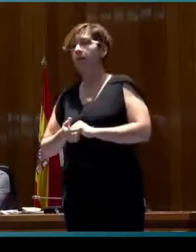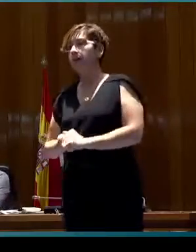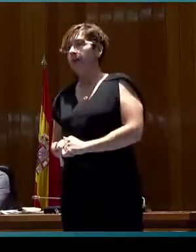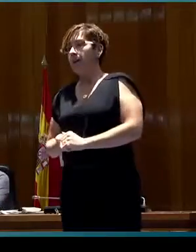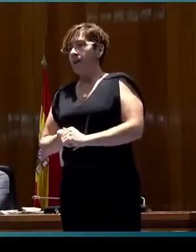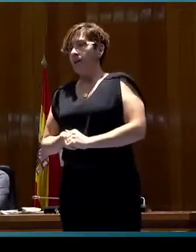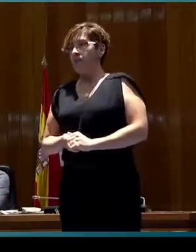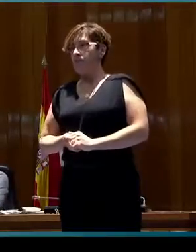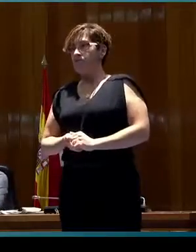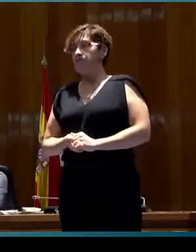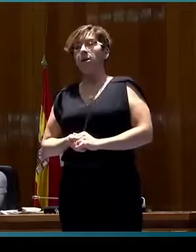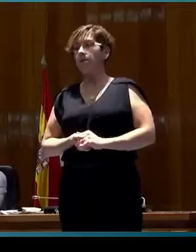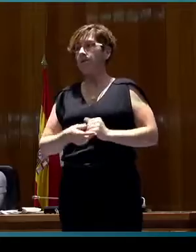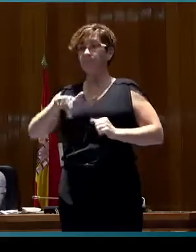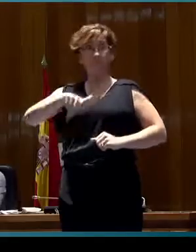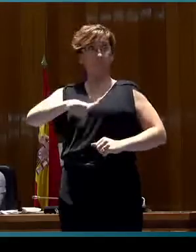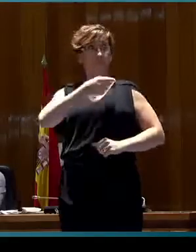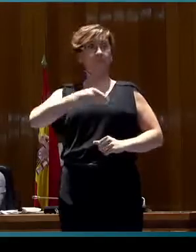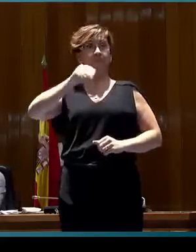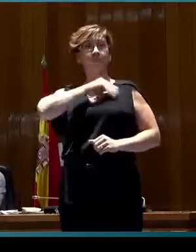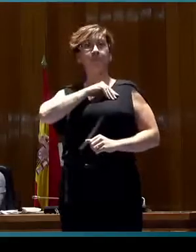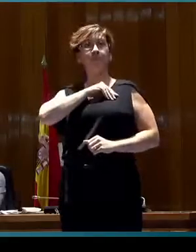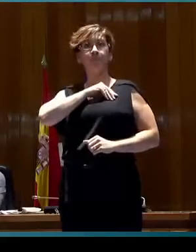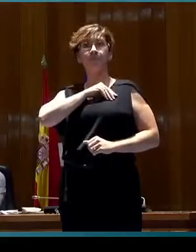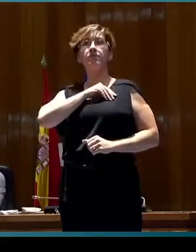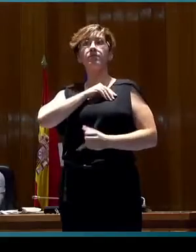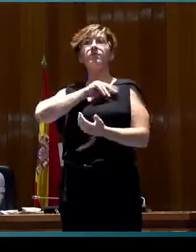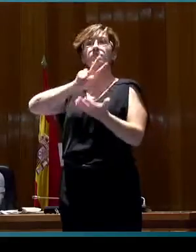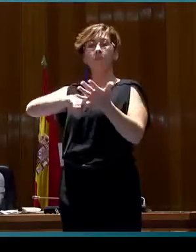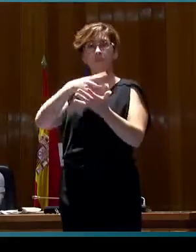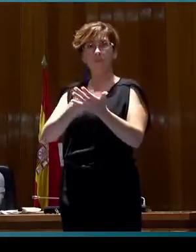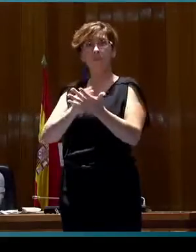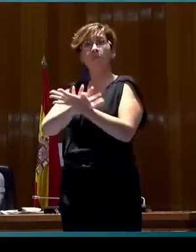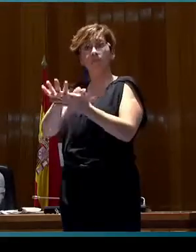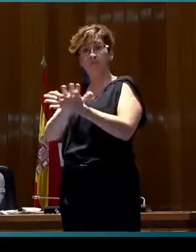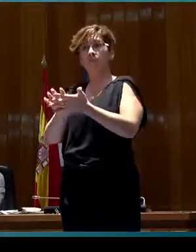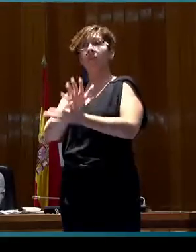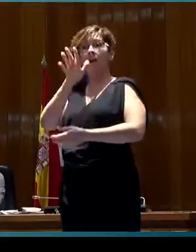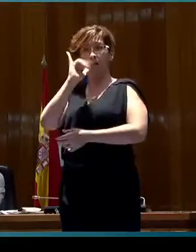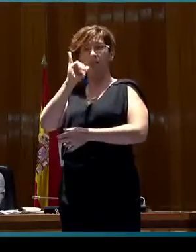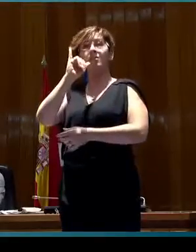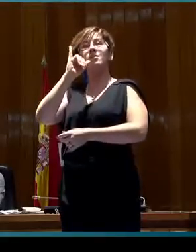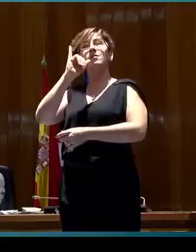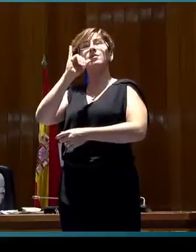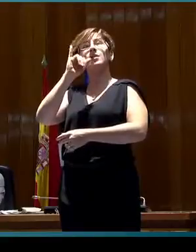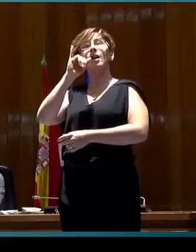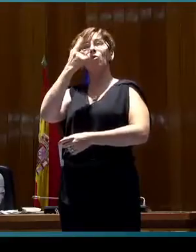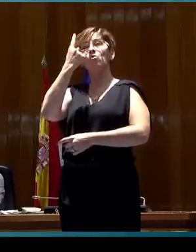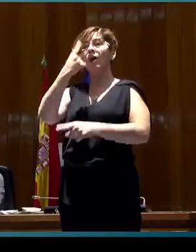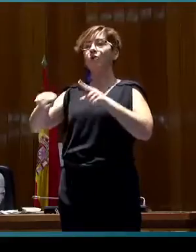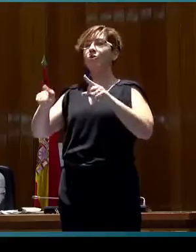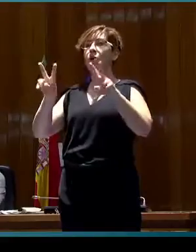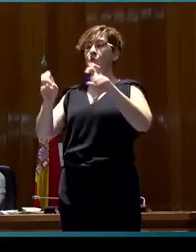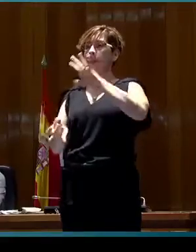En España también tenemos el intérprete de lengua de signos que añade un elemento, por así decirlo,